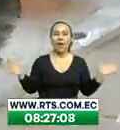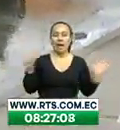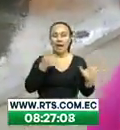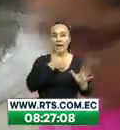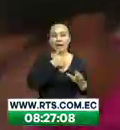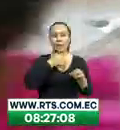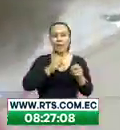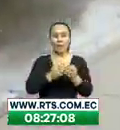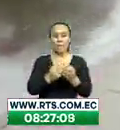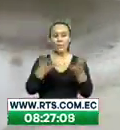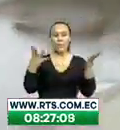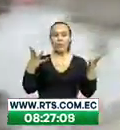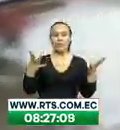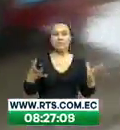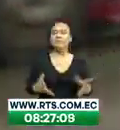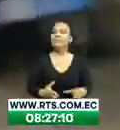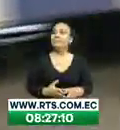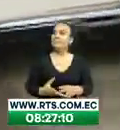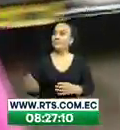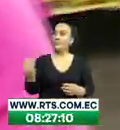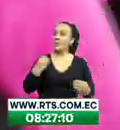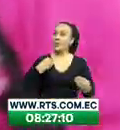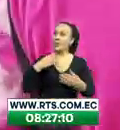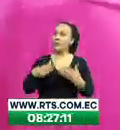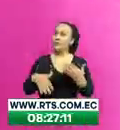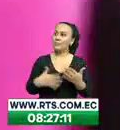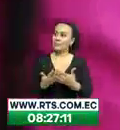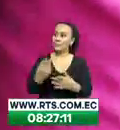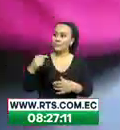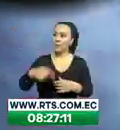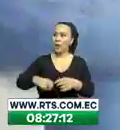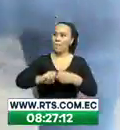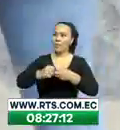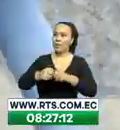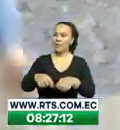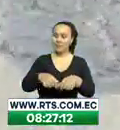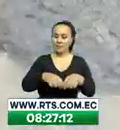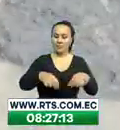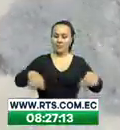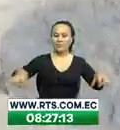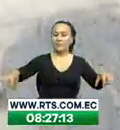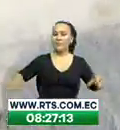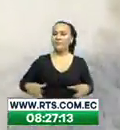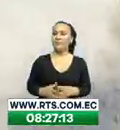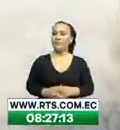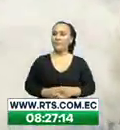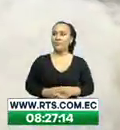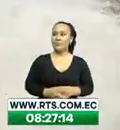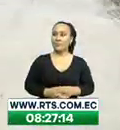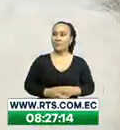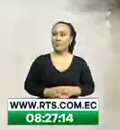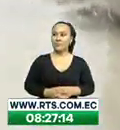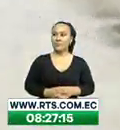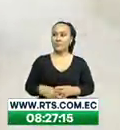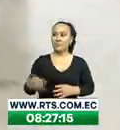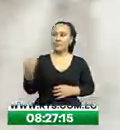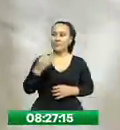de la casa? Hay que comprar botellón de agua. ¿De qué otra manera les afecta esta fuga?